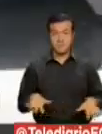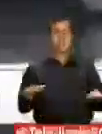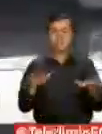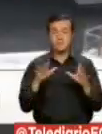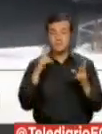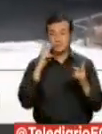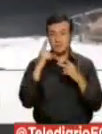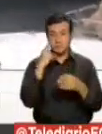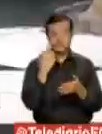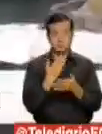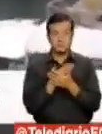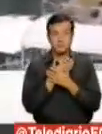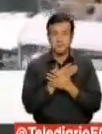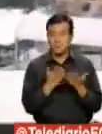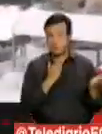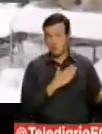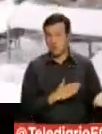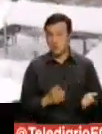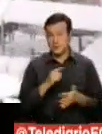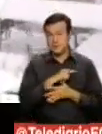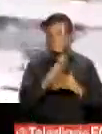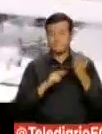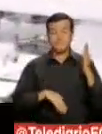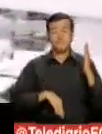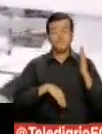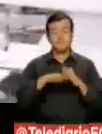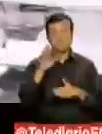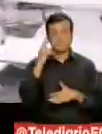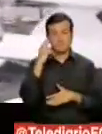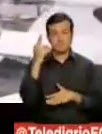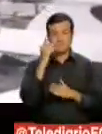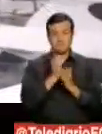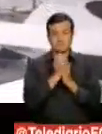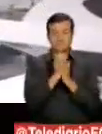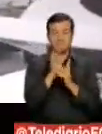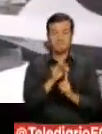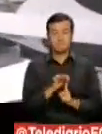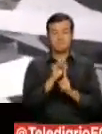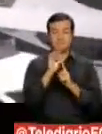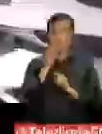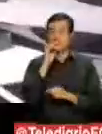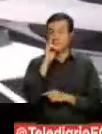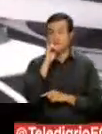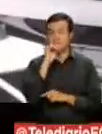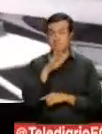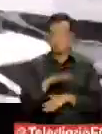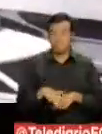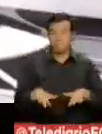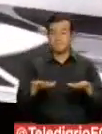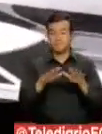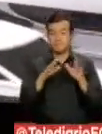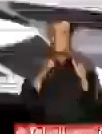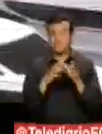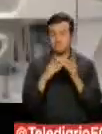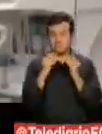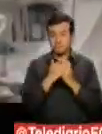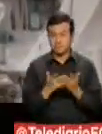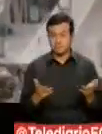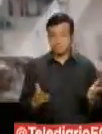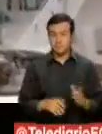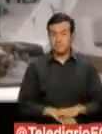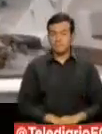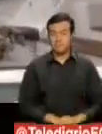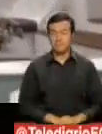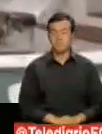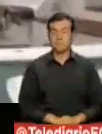la muestra para contemplar algunos de los más deslumbrantes yates boutique y el superlujo a tratos como el Kismet. Fernanda